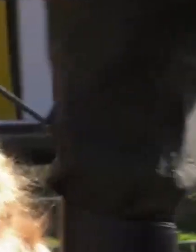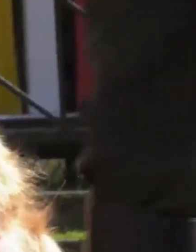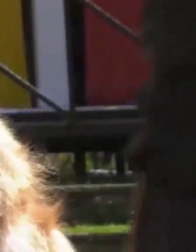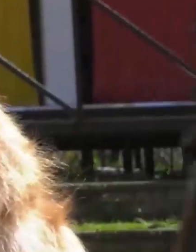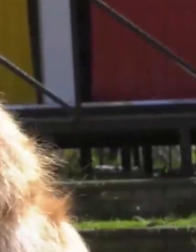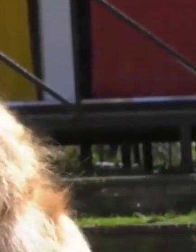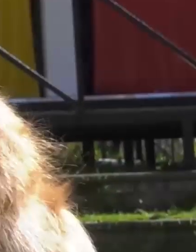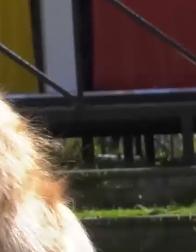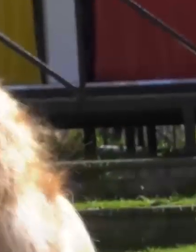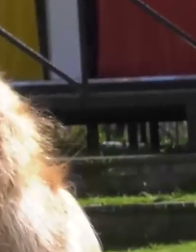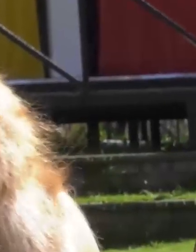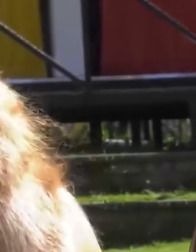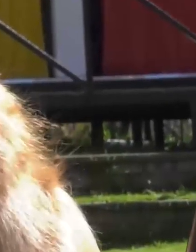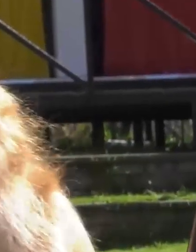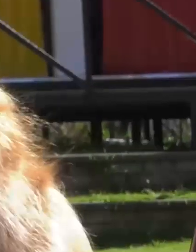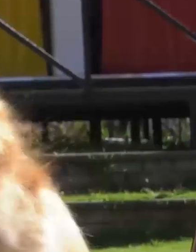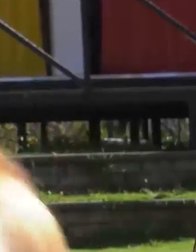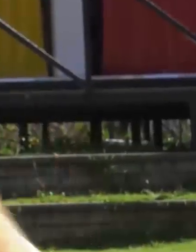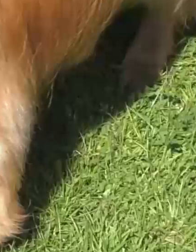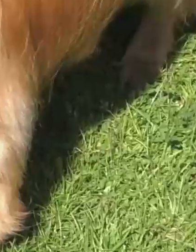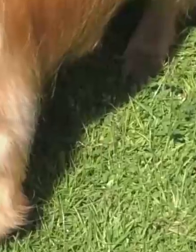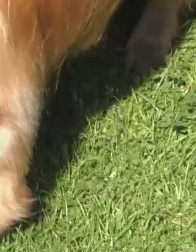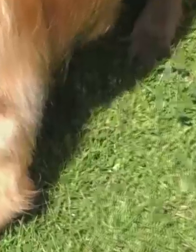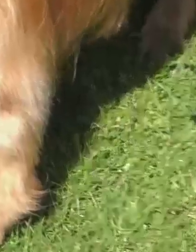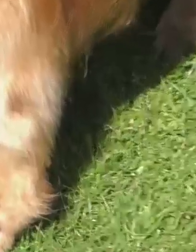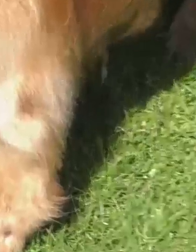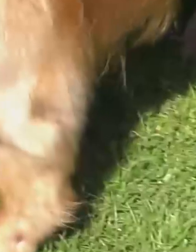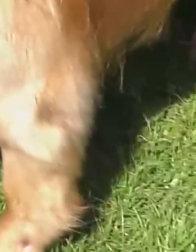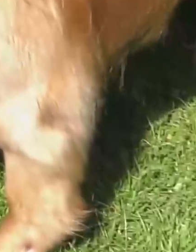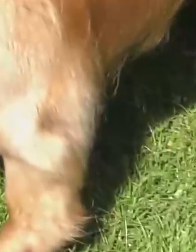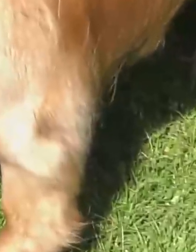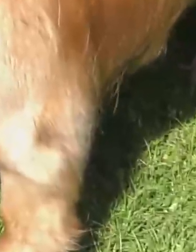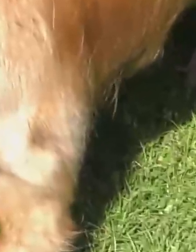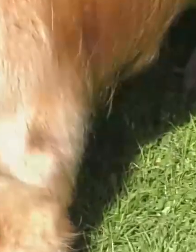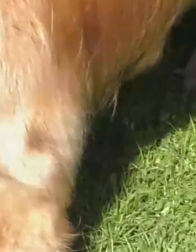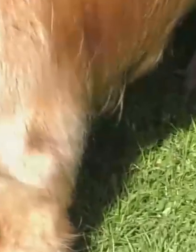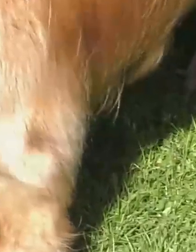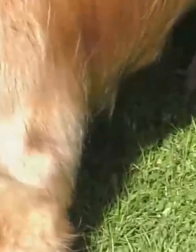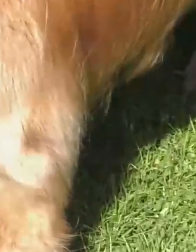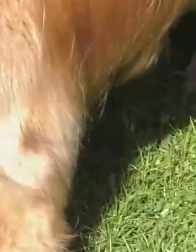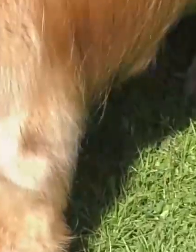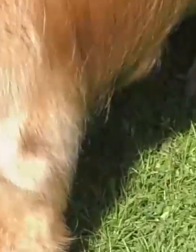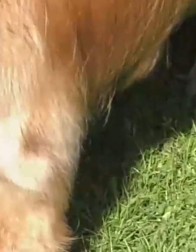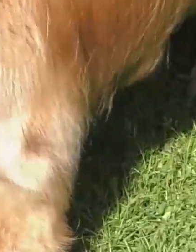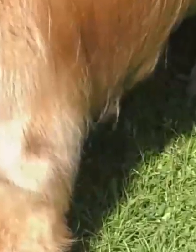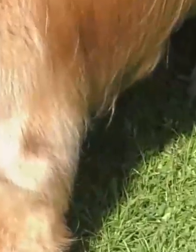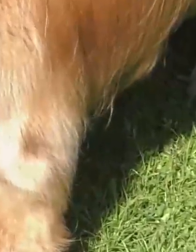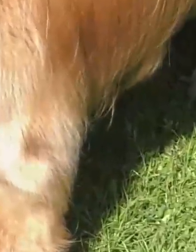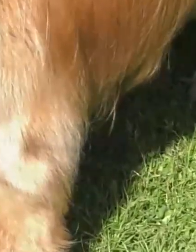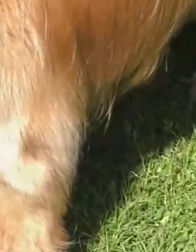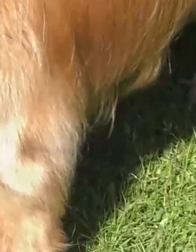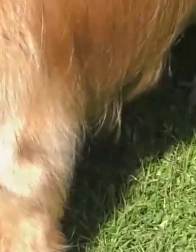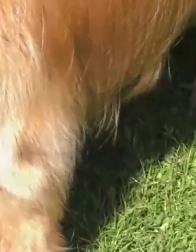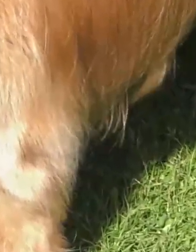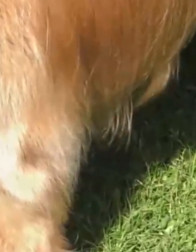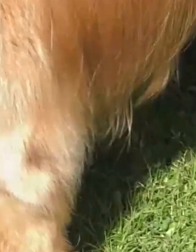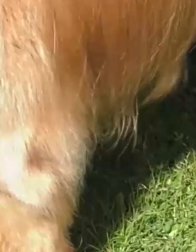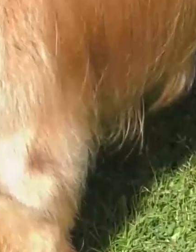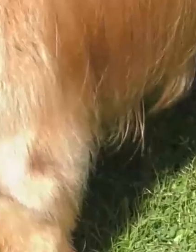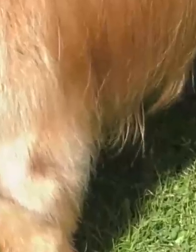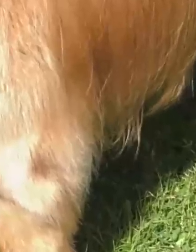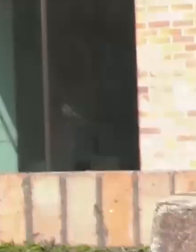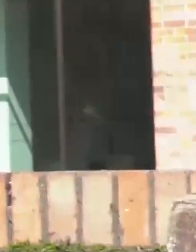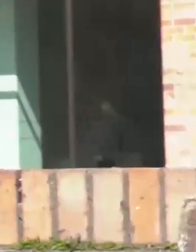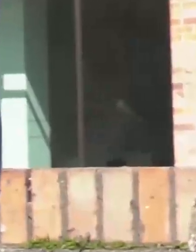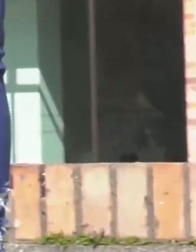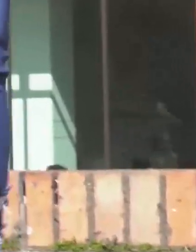que es el sitio donde él pernota, y enseguida se hacen las verificaciones necesarias o